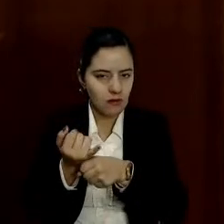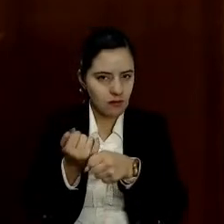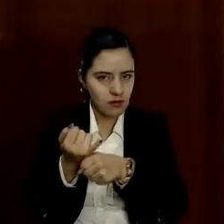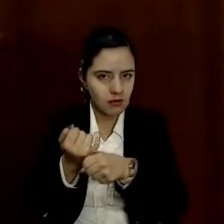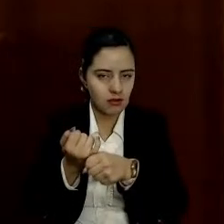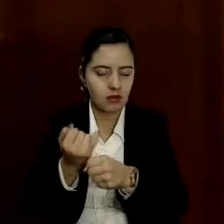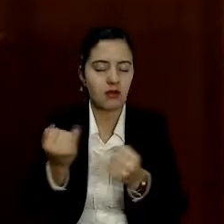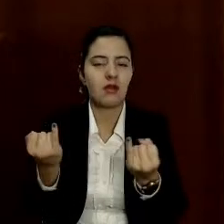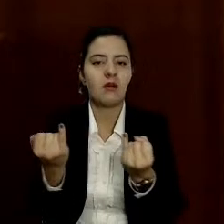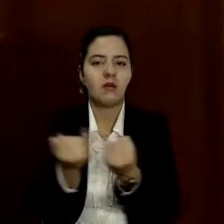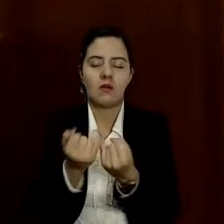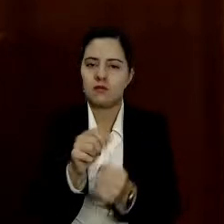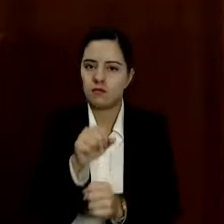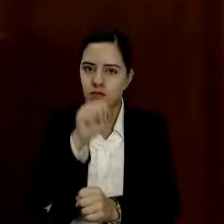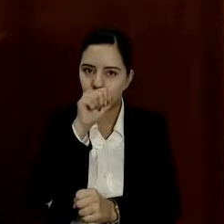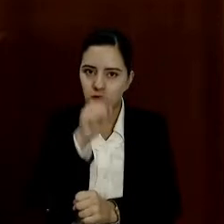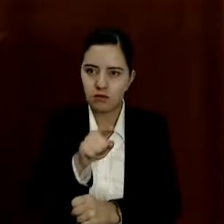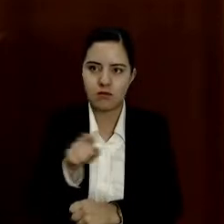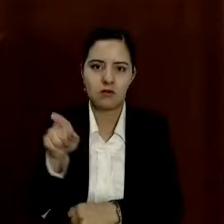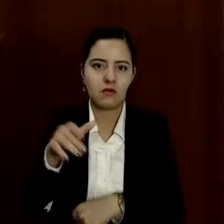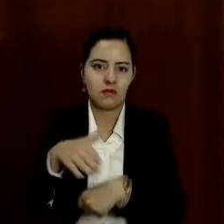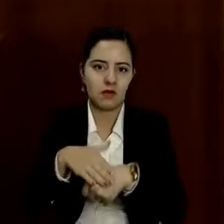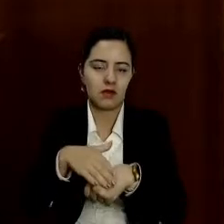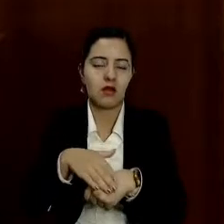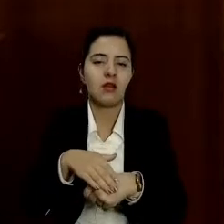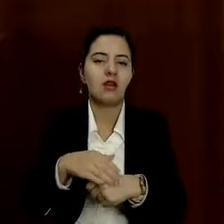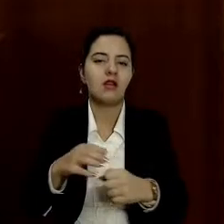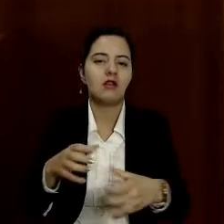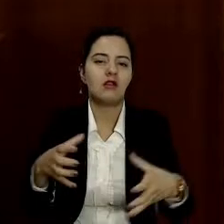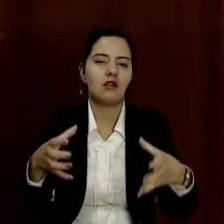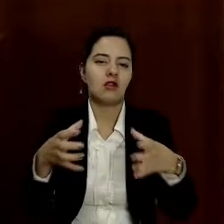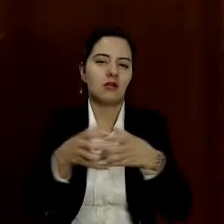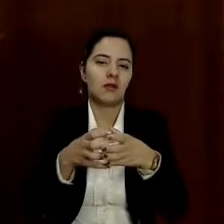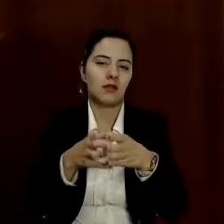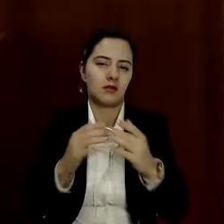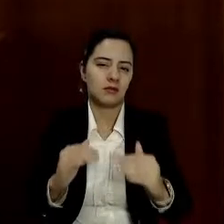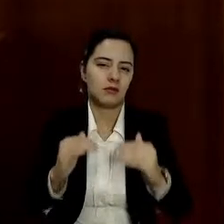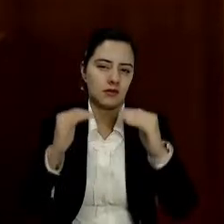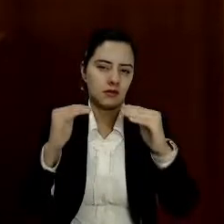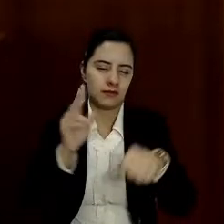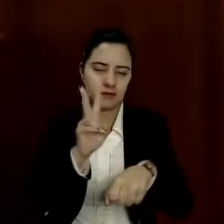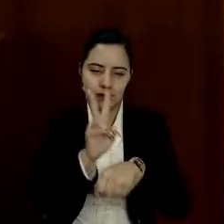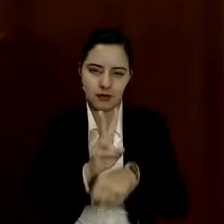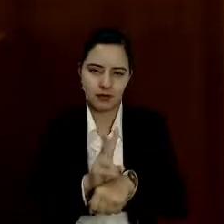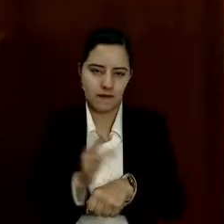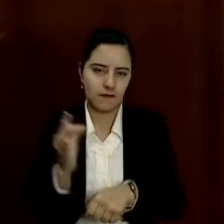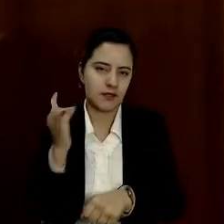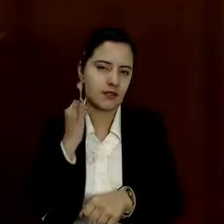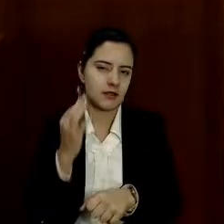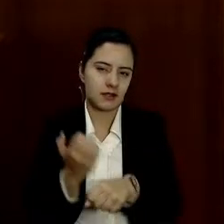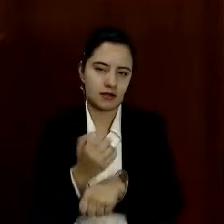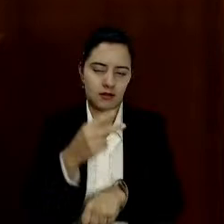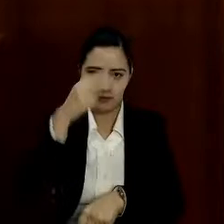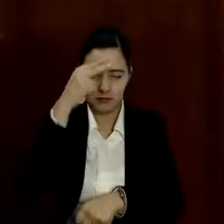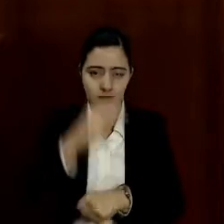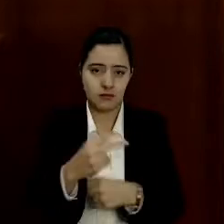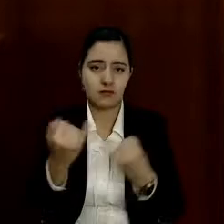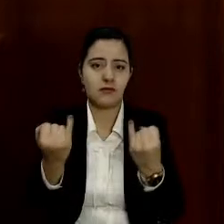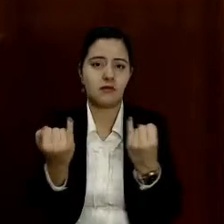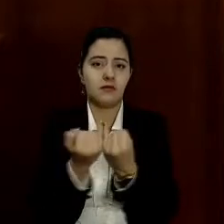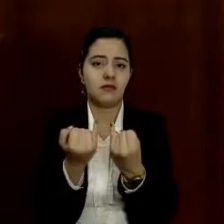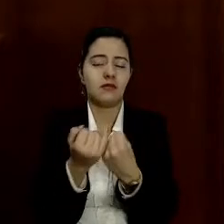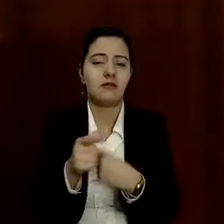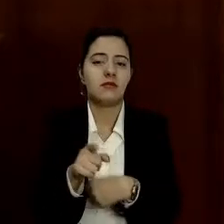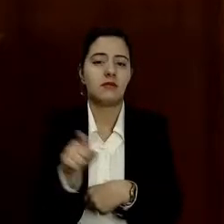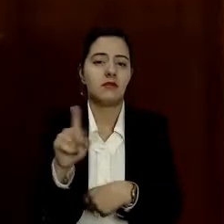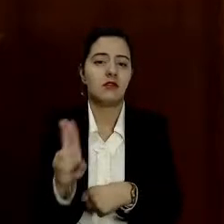exhorta respetuosamente al órgano superior de fiscalización del Estado de México y al titular del órgano interno de control de la